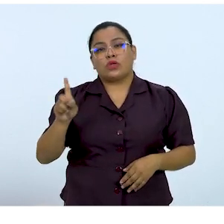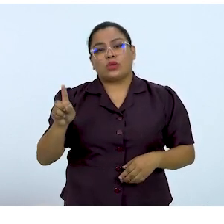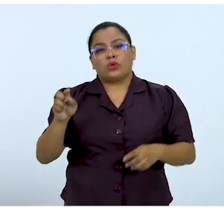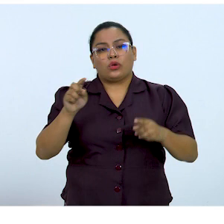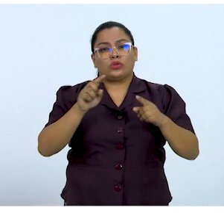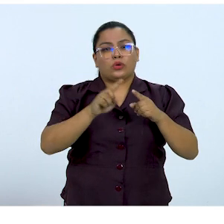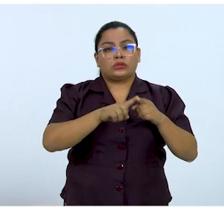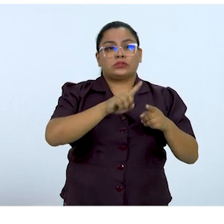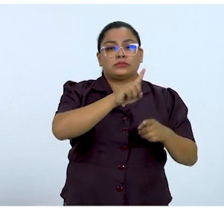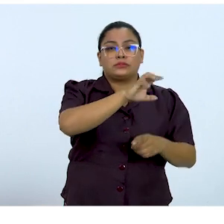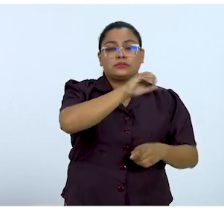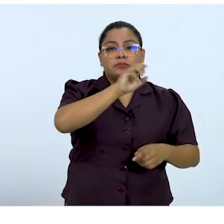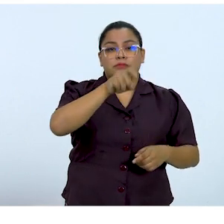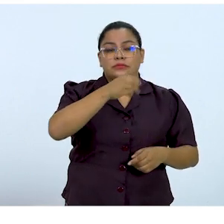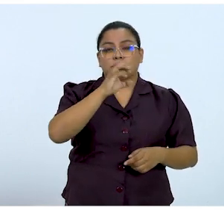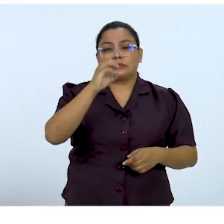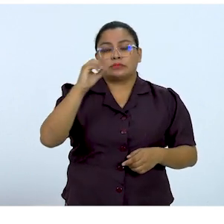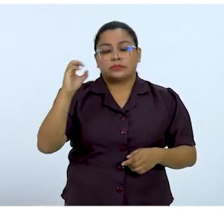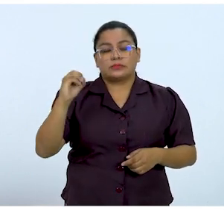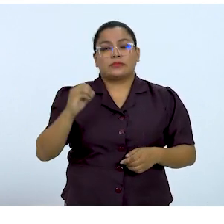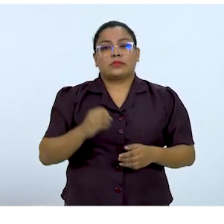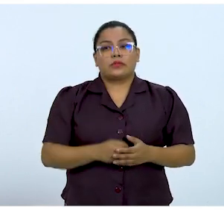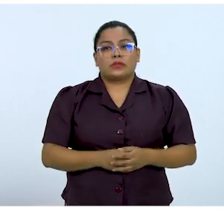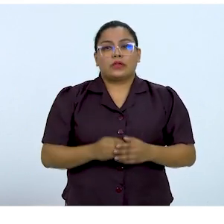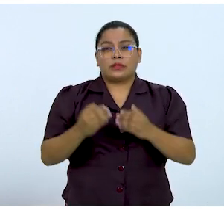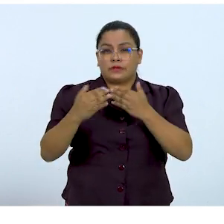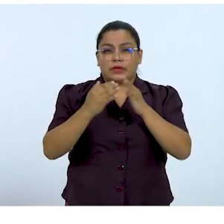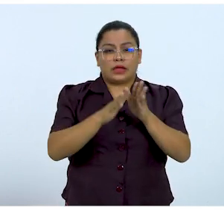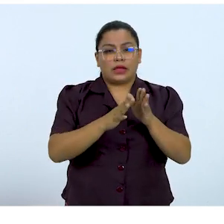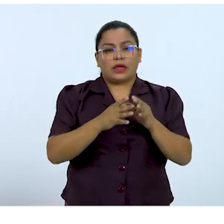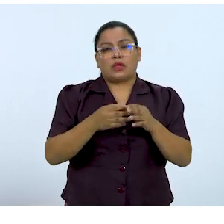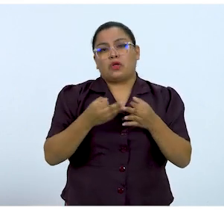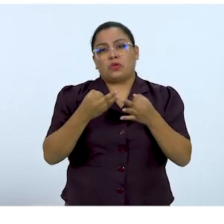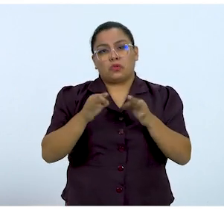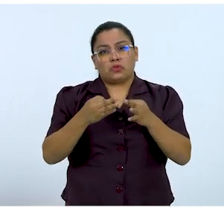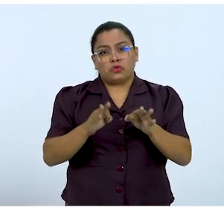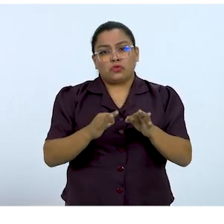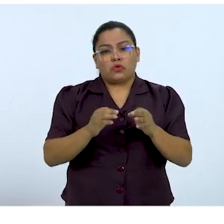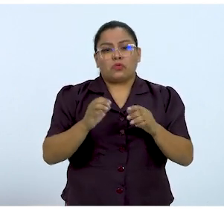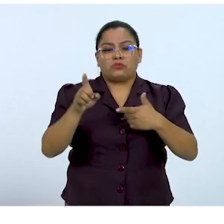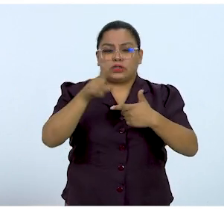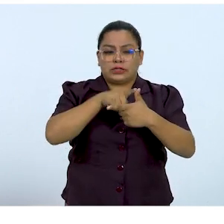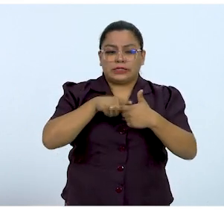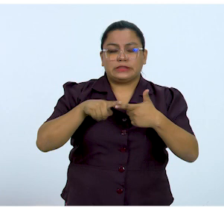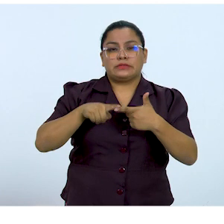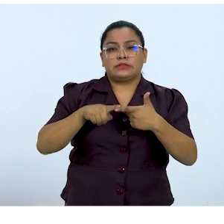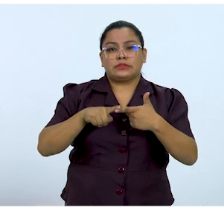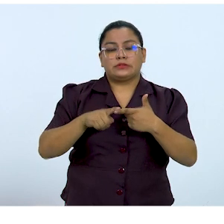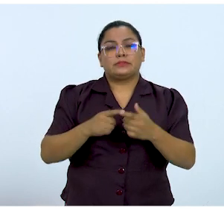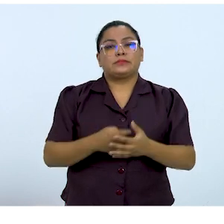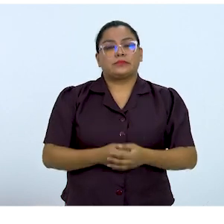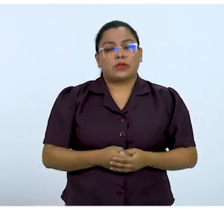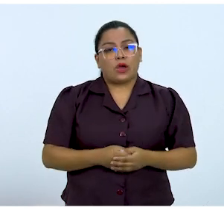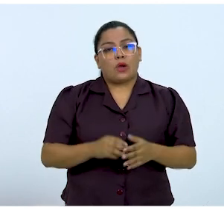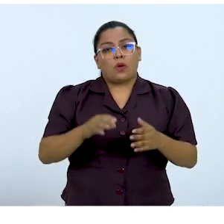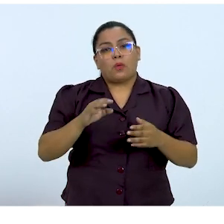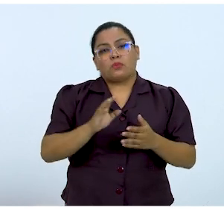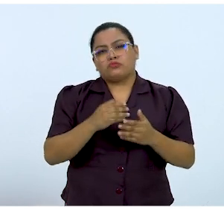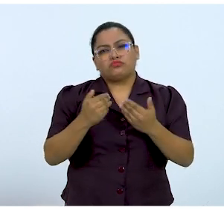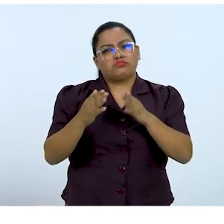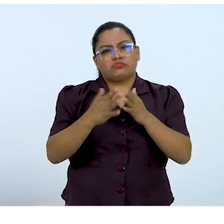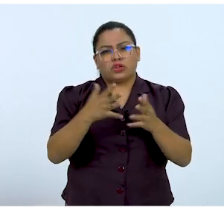10.000, multiplicaciones de la forma de U por U y C de U por U, la división con y sin